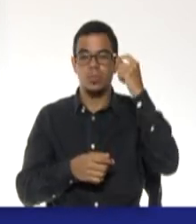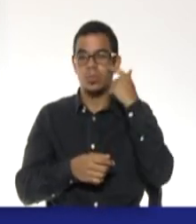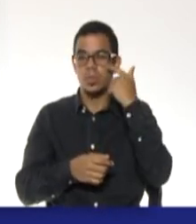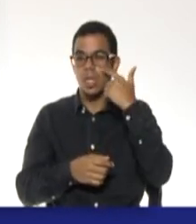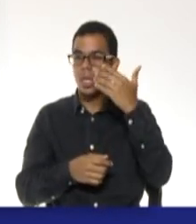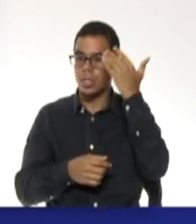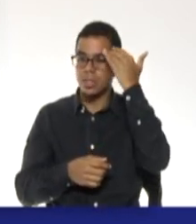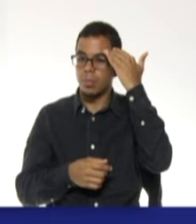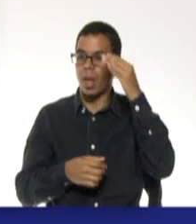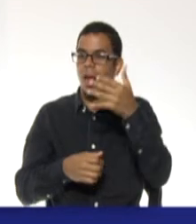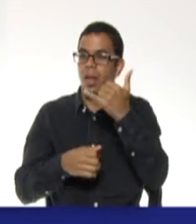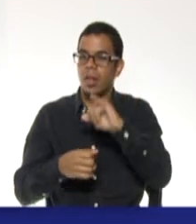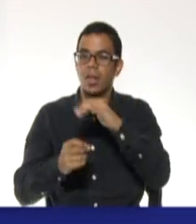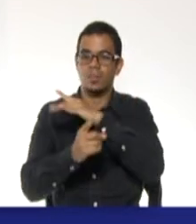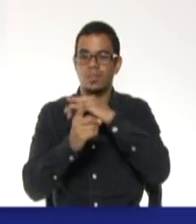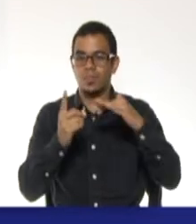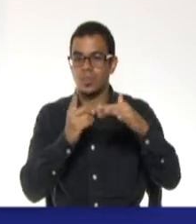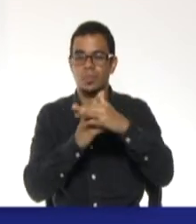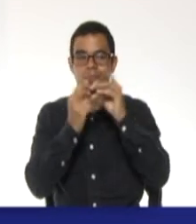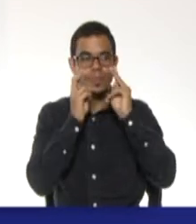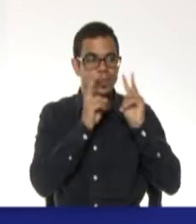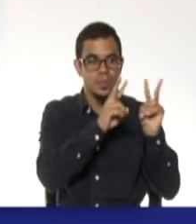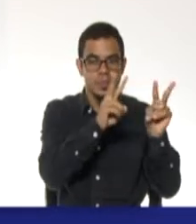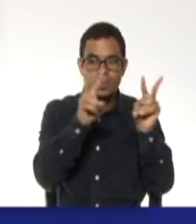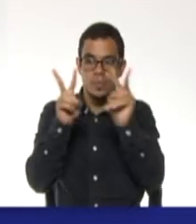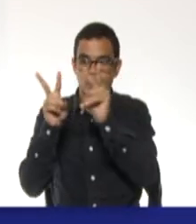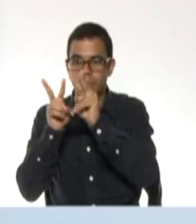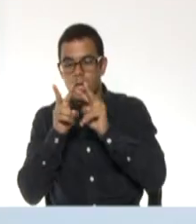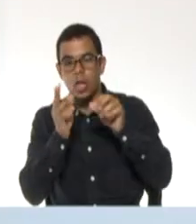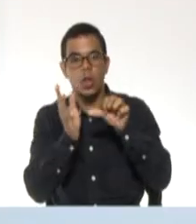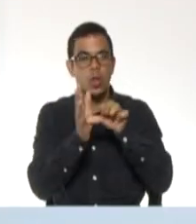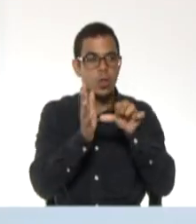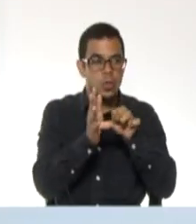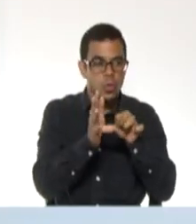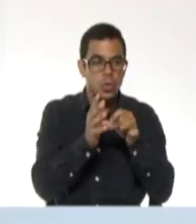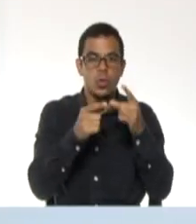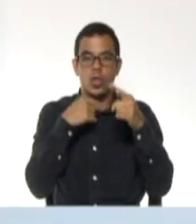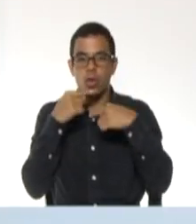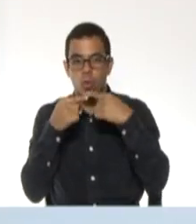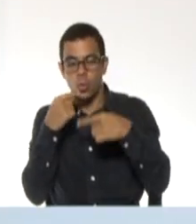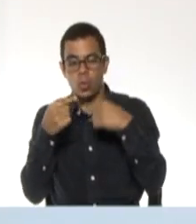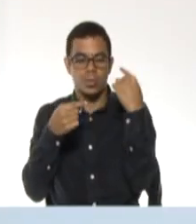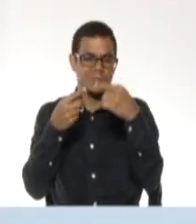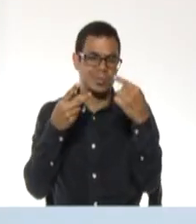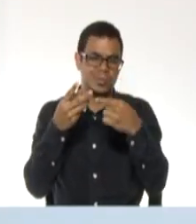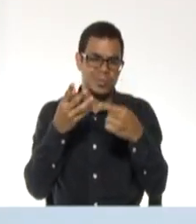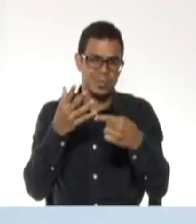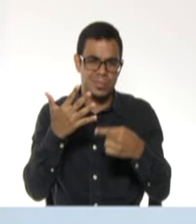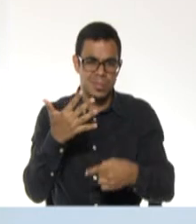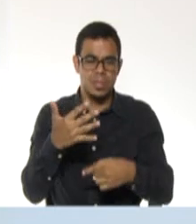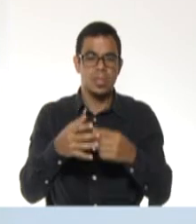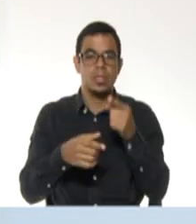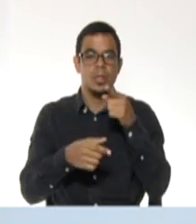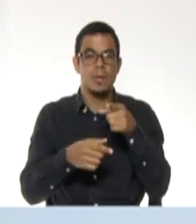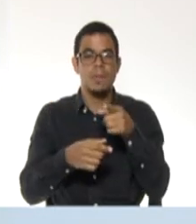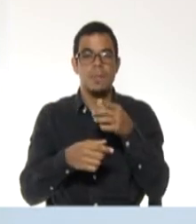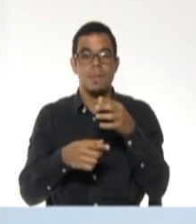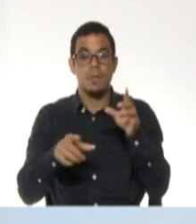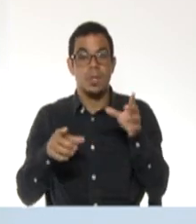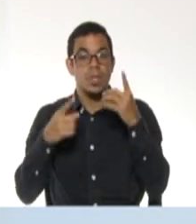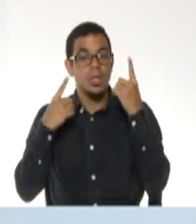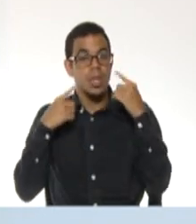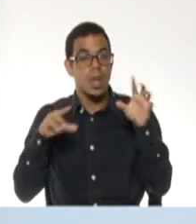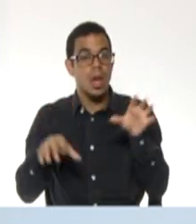ambiente, ubicar los objetos que tenemos en nuestro hogar, ¿verdad?, en nuestro espacio. Hacer uso de la